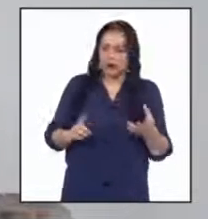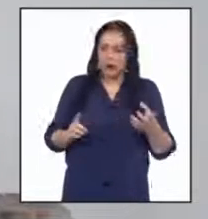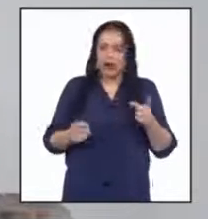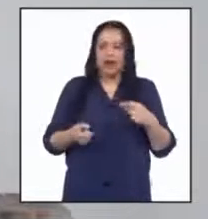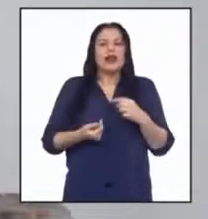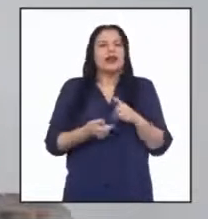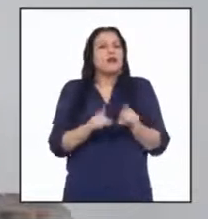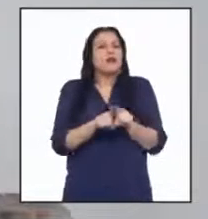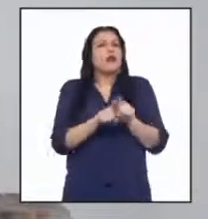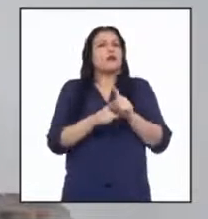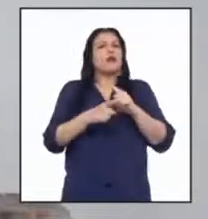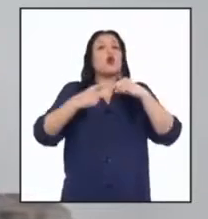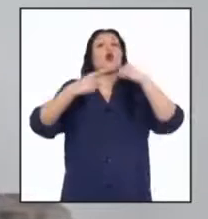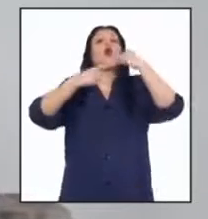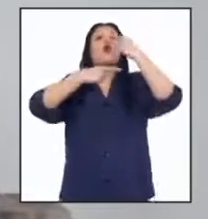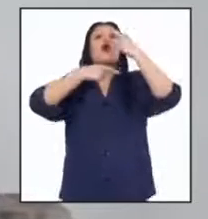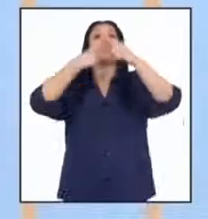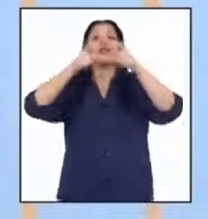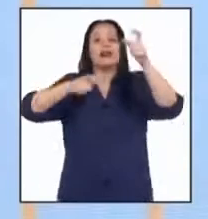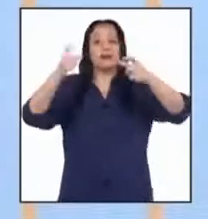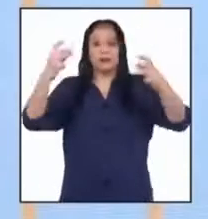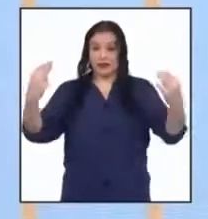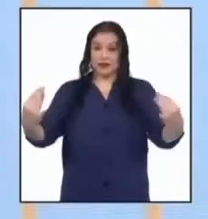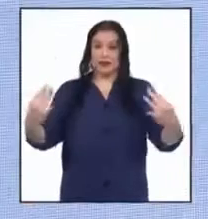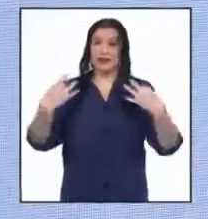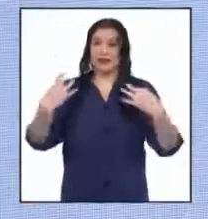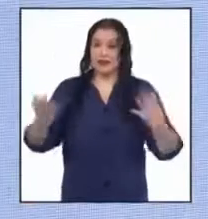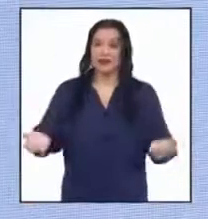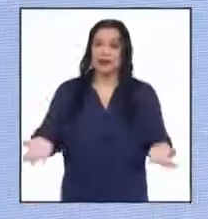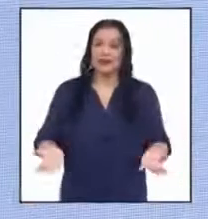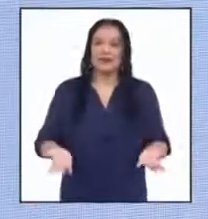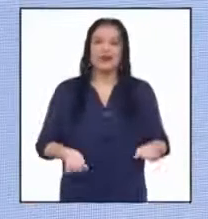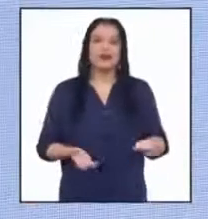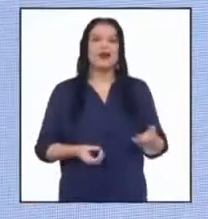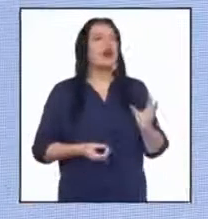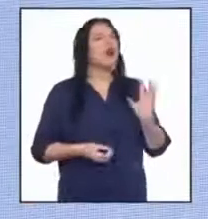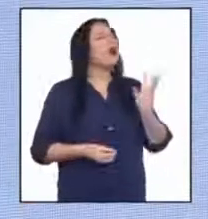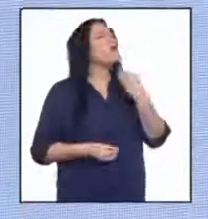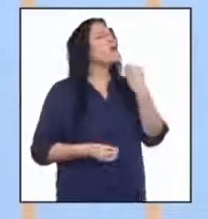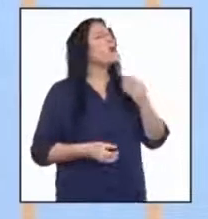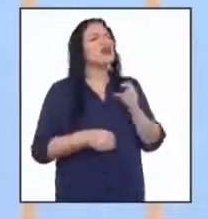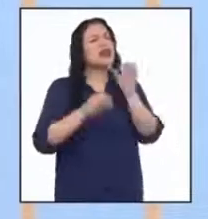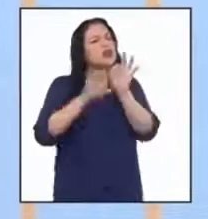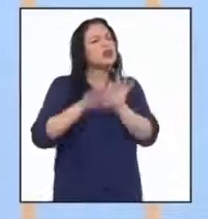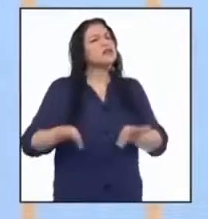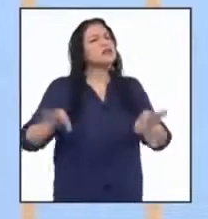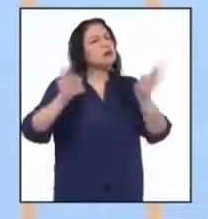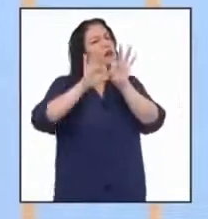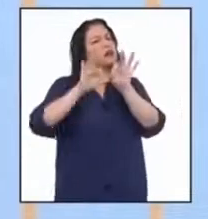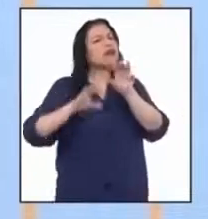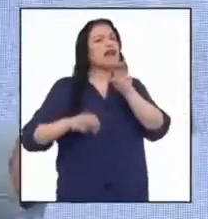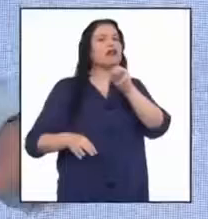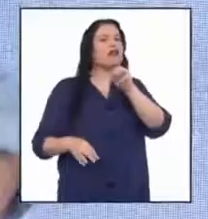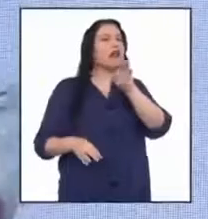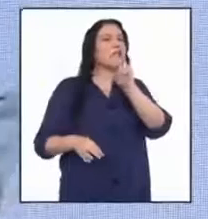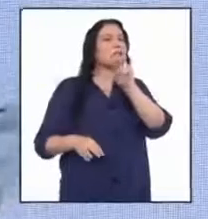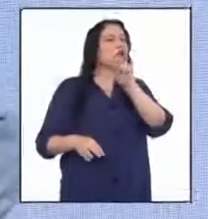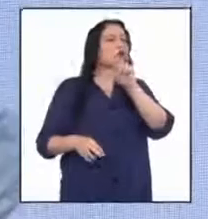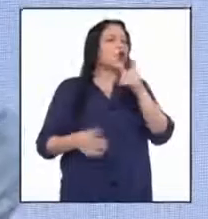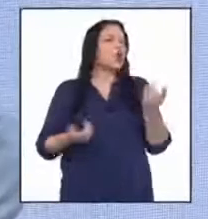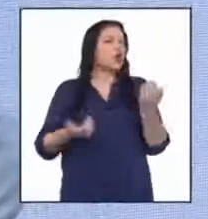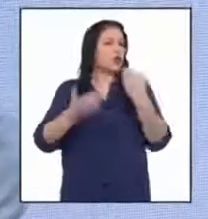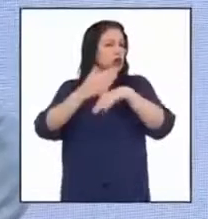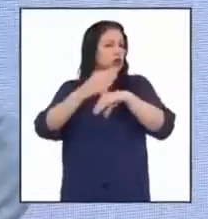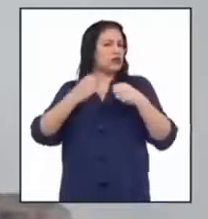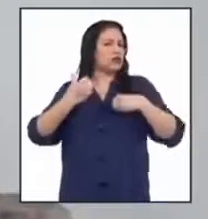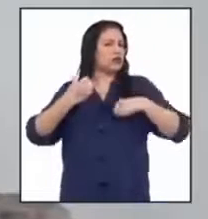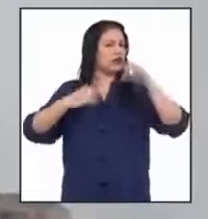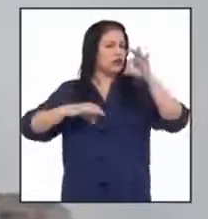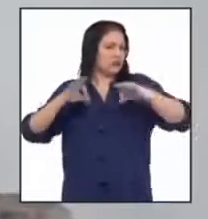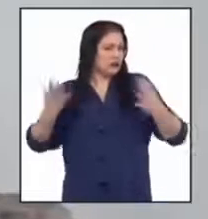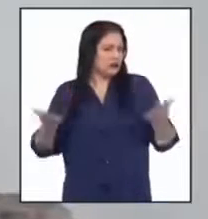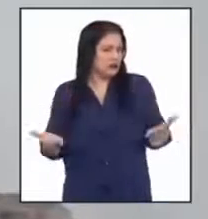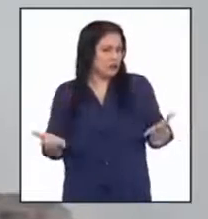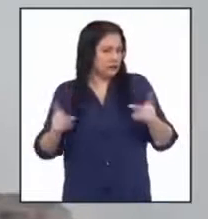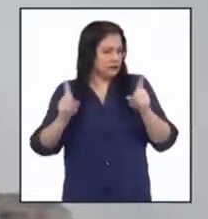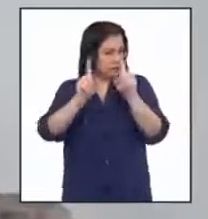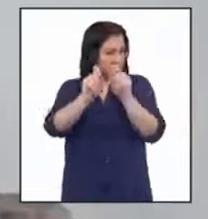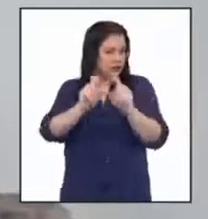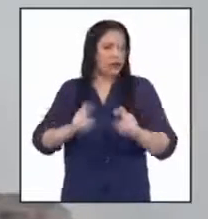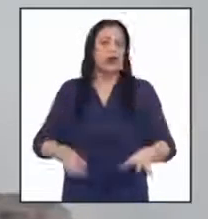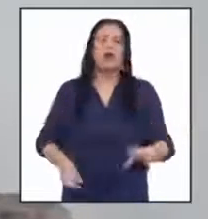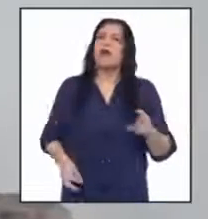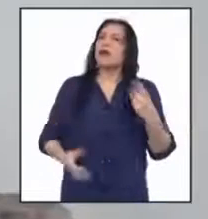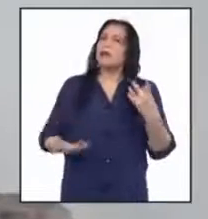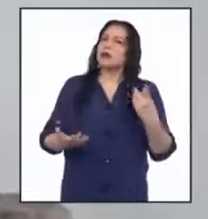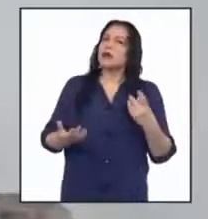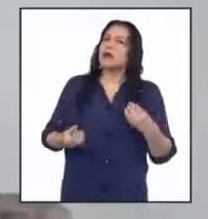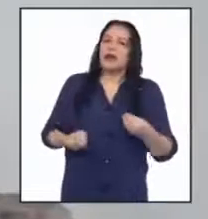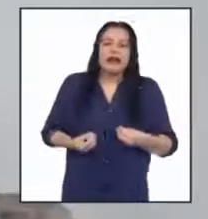de narrador y le hable al público. ¿Por qué es importante el monólogo en el teatro? Bueno, en primer lugar